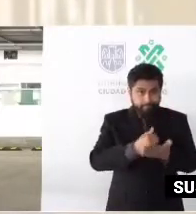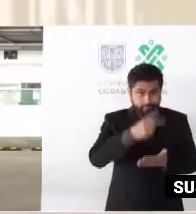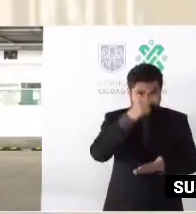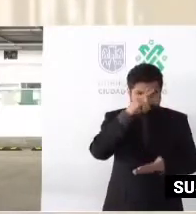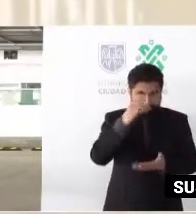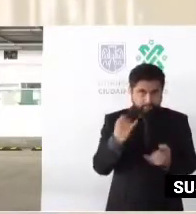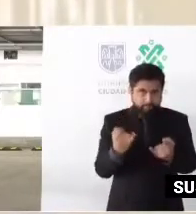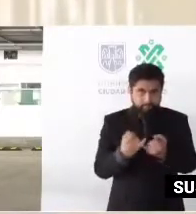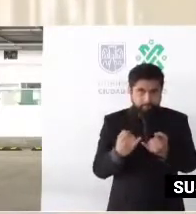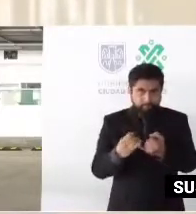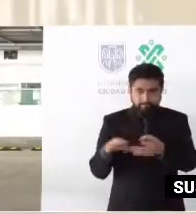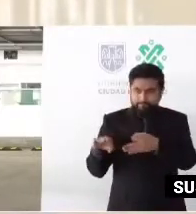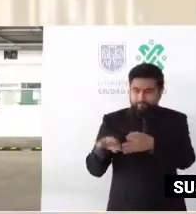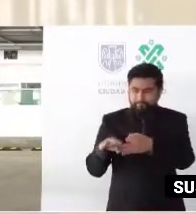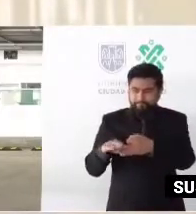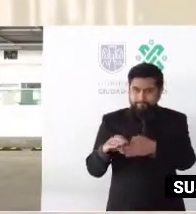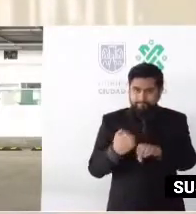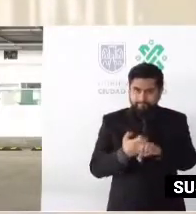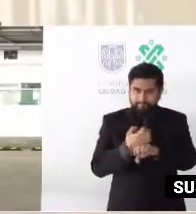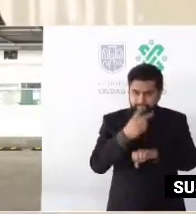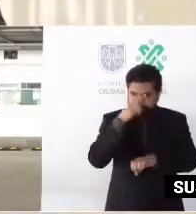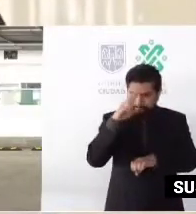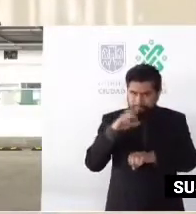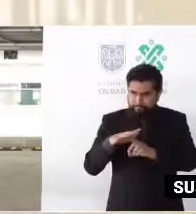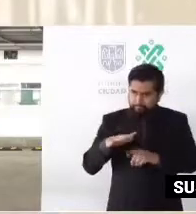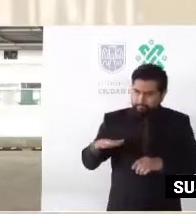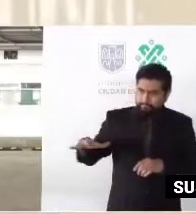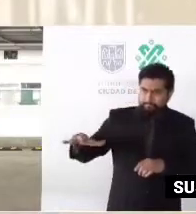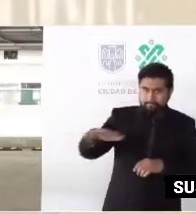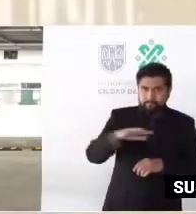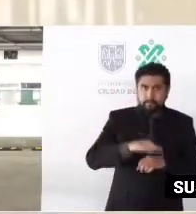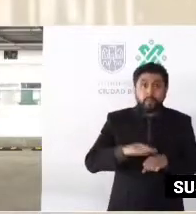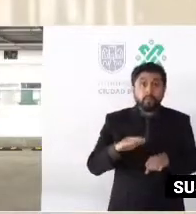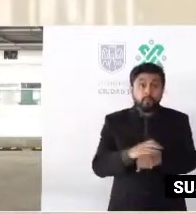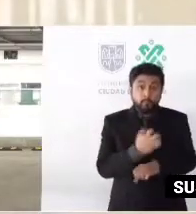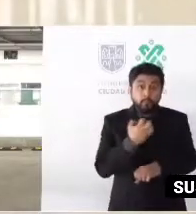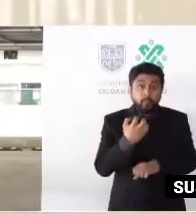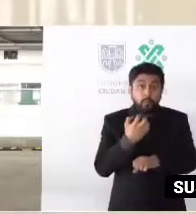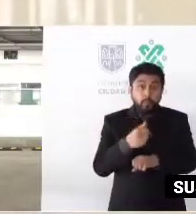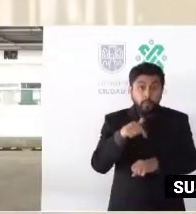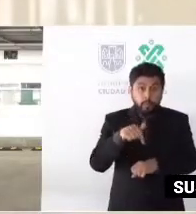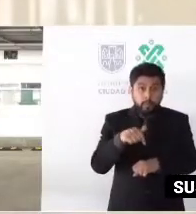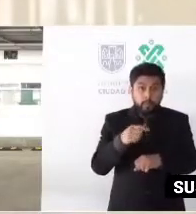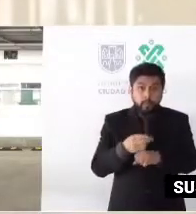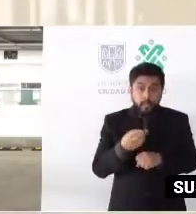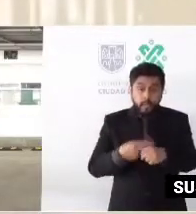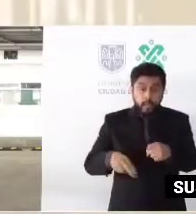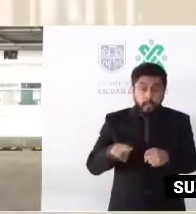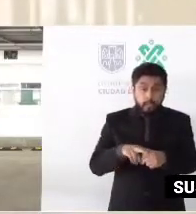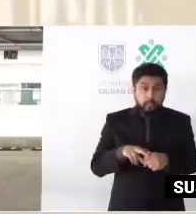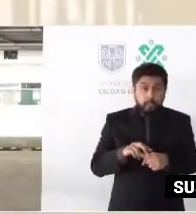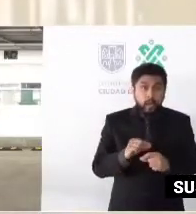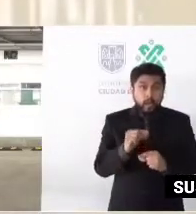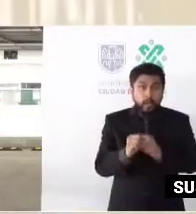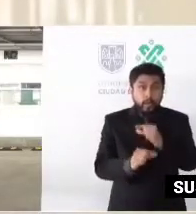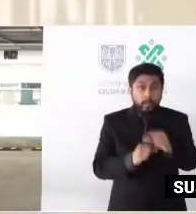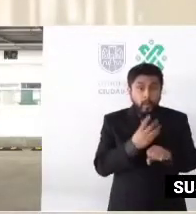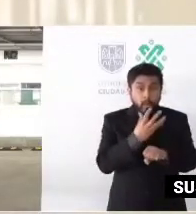metropolitana. Por eso se irá reforzando este hospital con las referencias